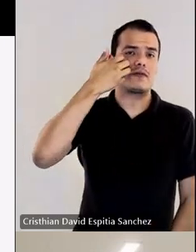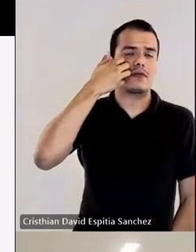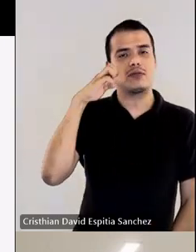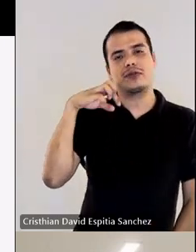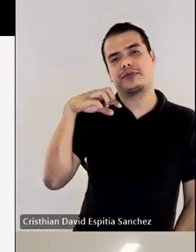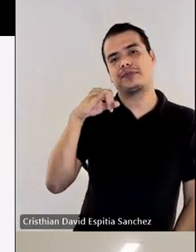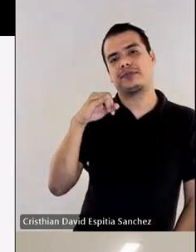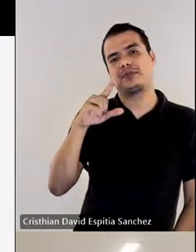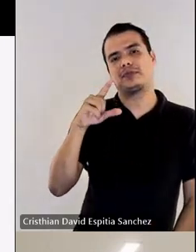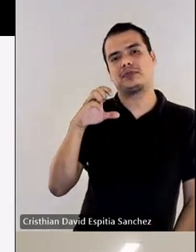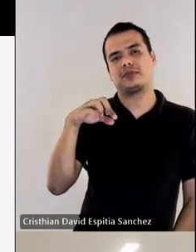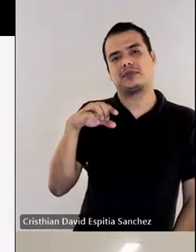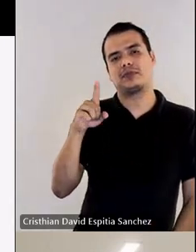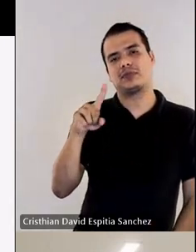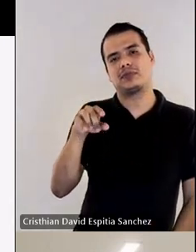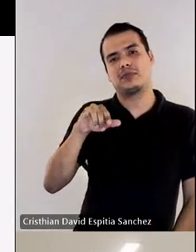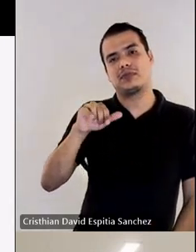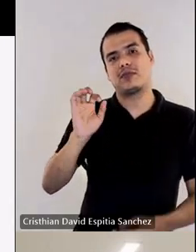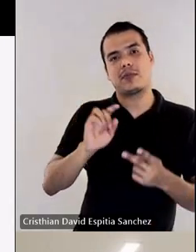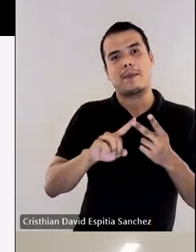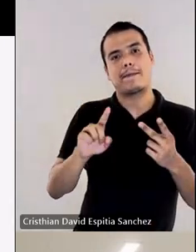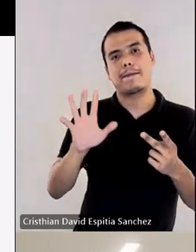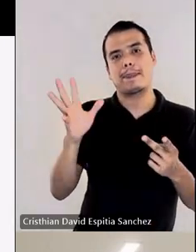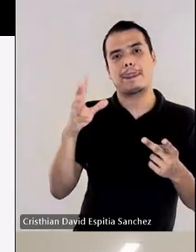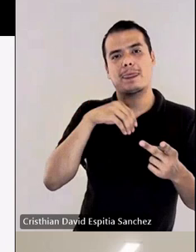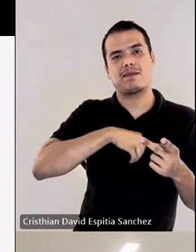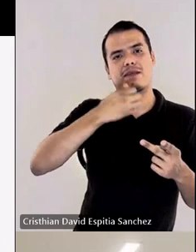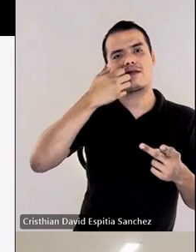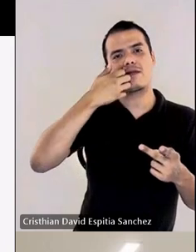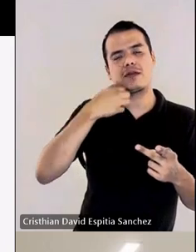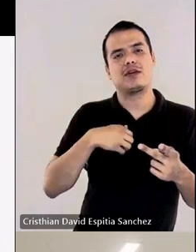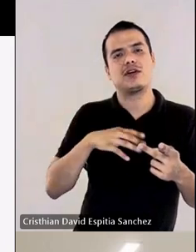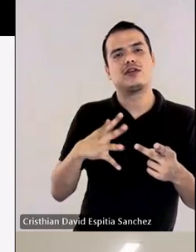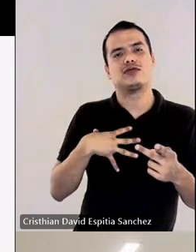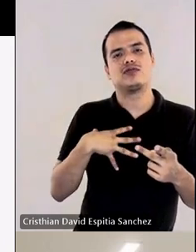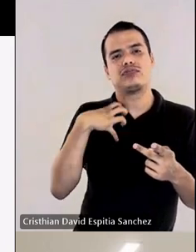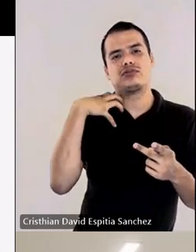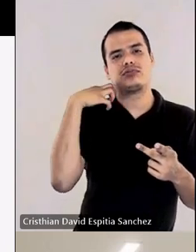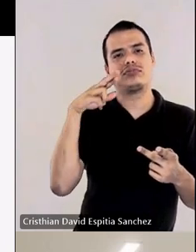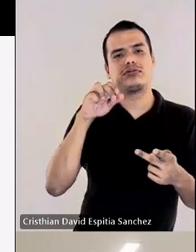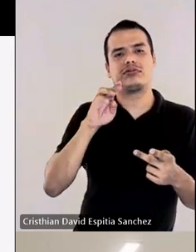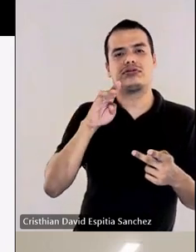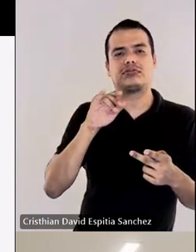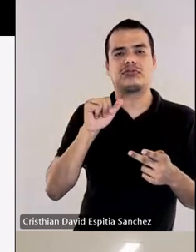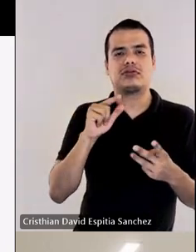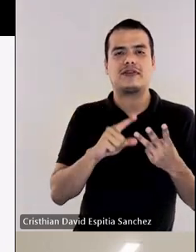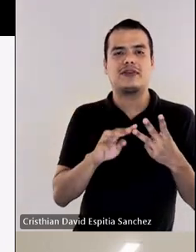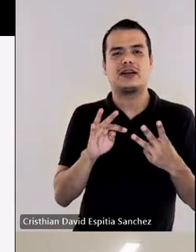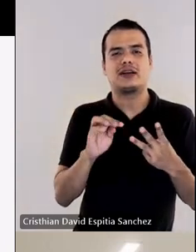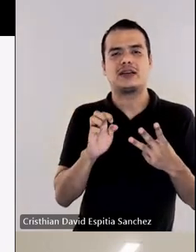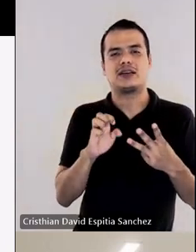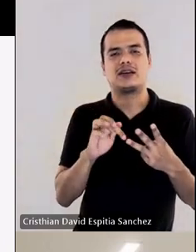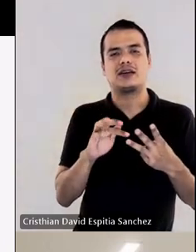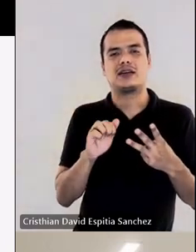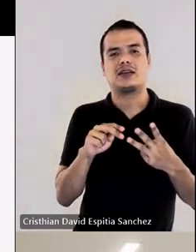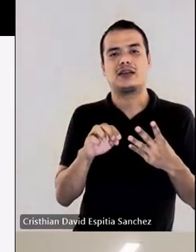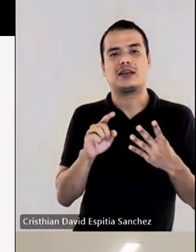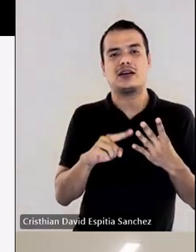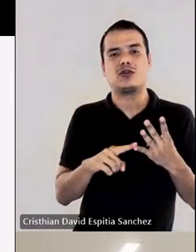epilepsia, puede ser enfermedades como la rabia, tétanos, histeria, traumatismos en el cráneo,